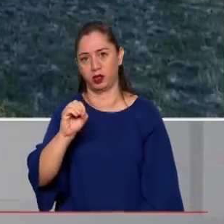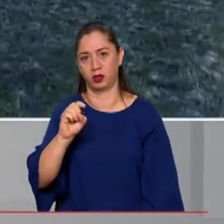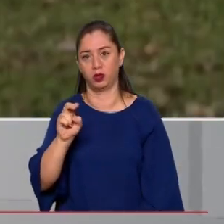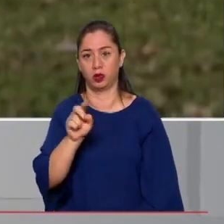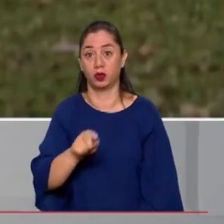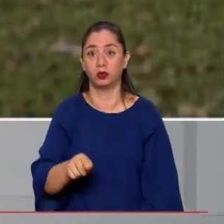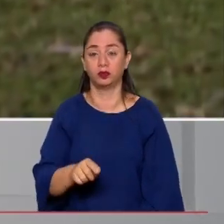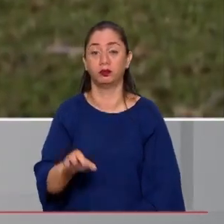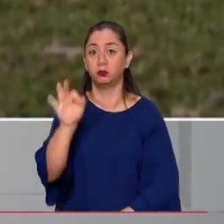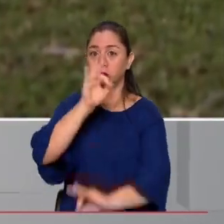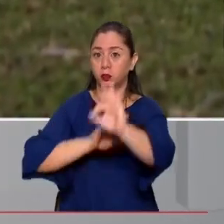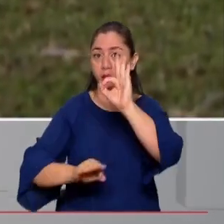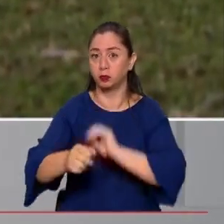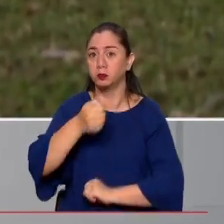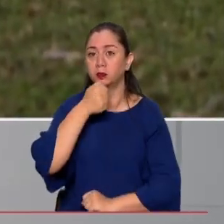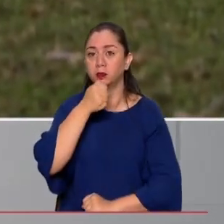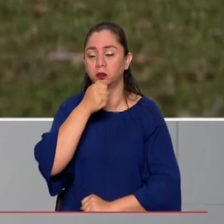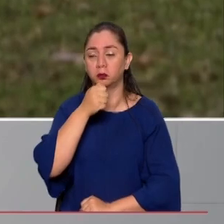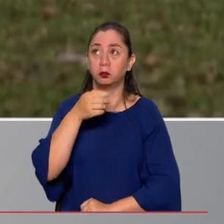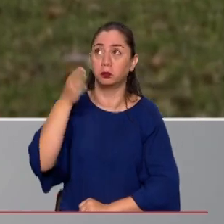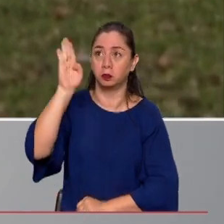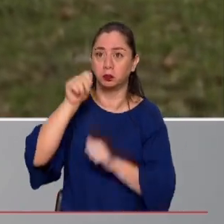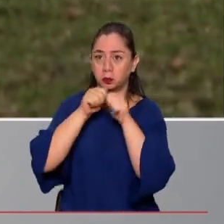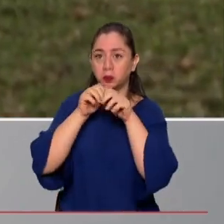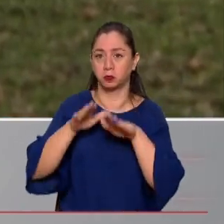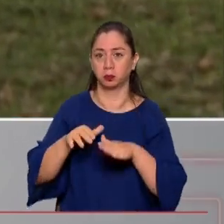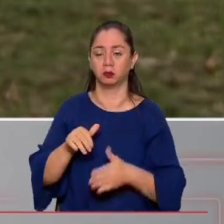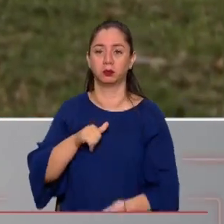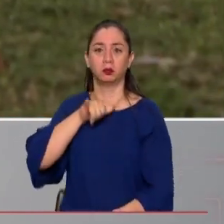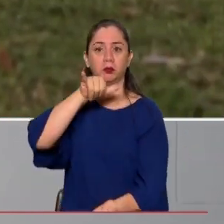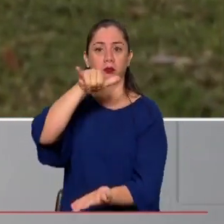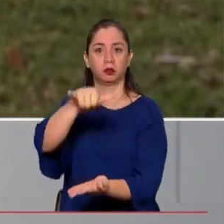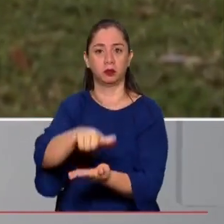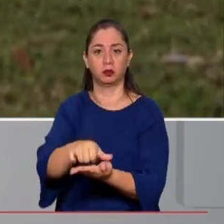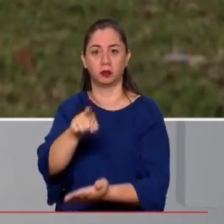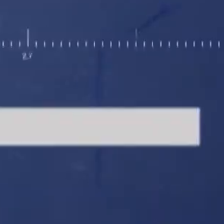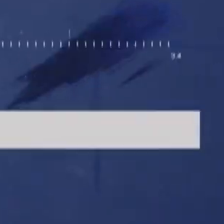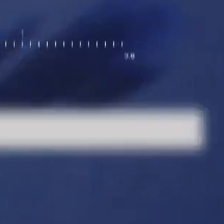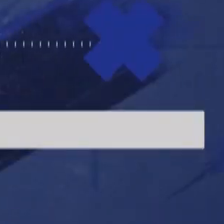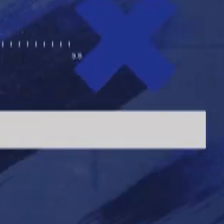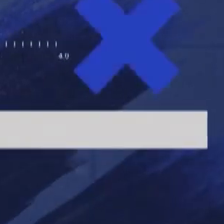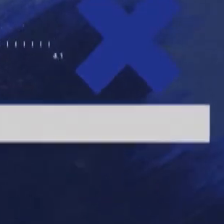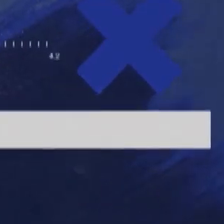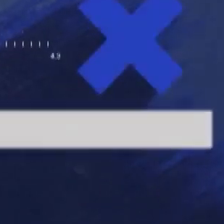con la bendición del Todopoderoso, estará arribando a Sydney la semana entrante.